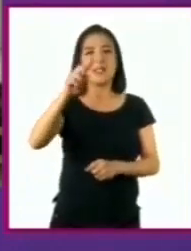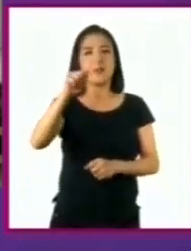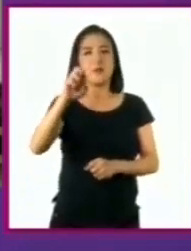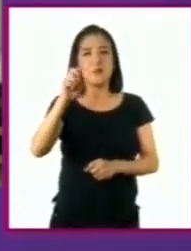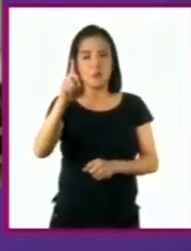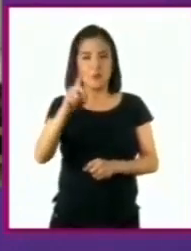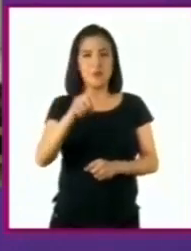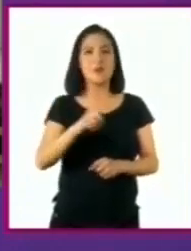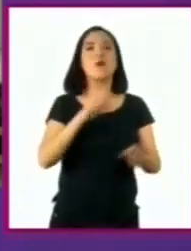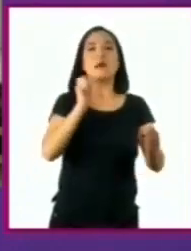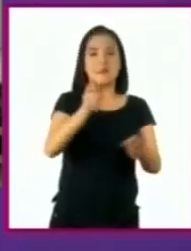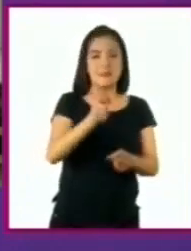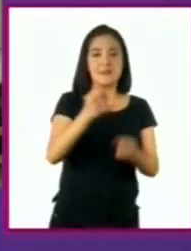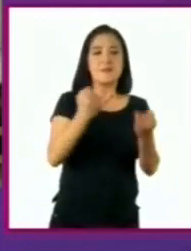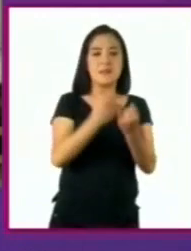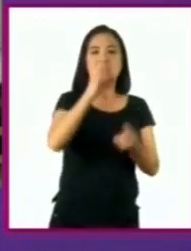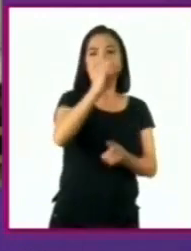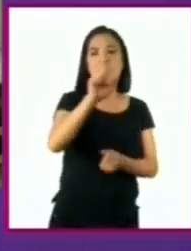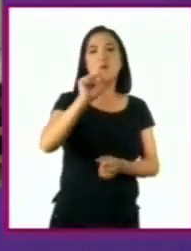a